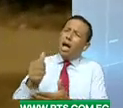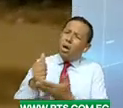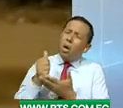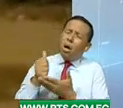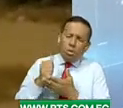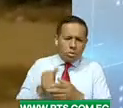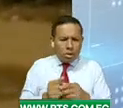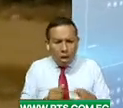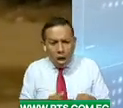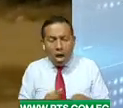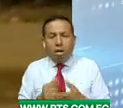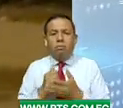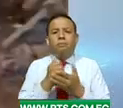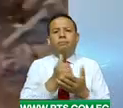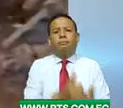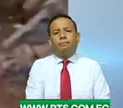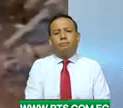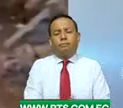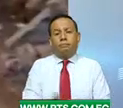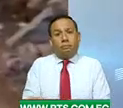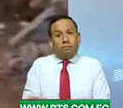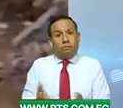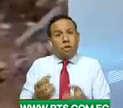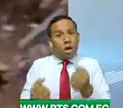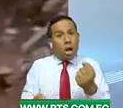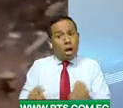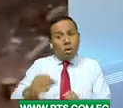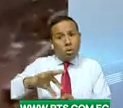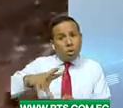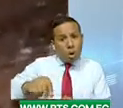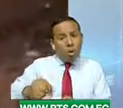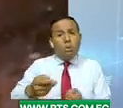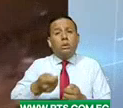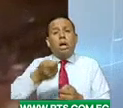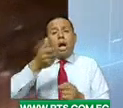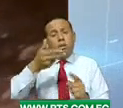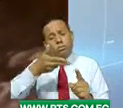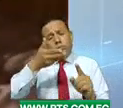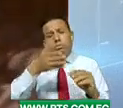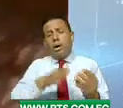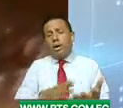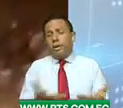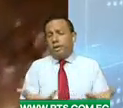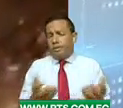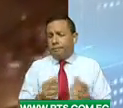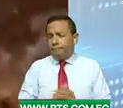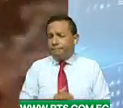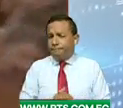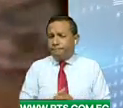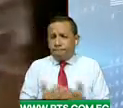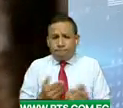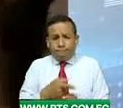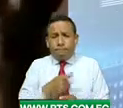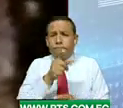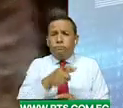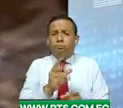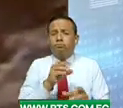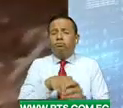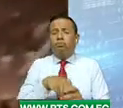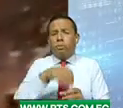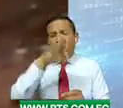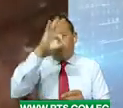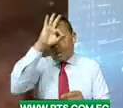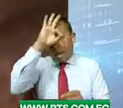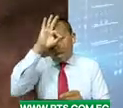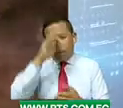vez tentativa de asesinato que se registró contra un padre de familia que salió a trabajar y ahora se encuentra delicado de salud y su carro está